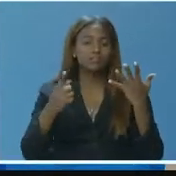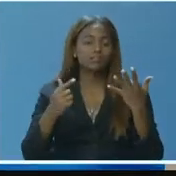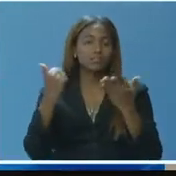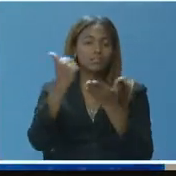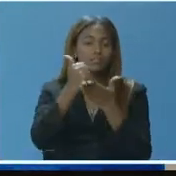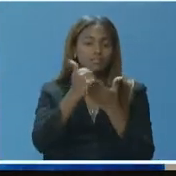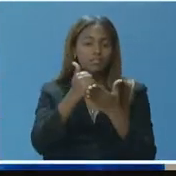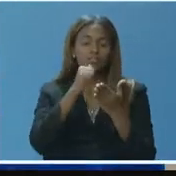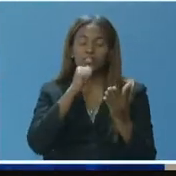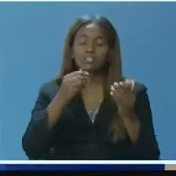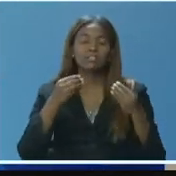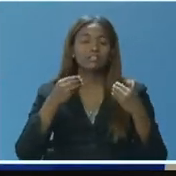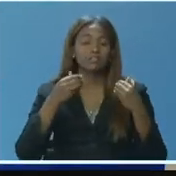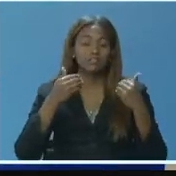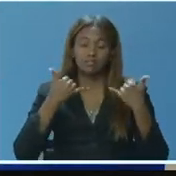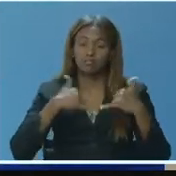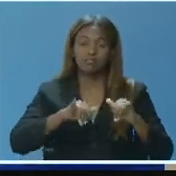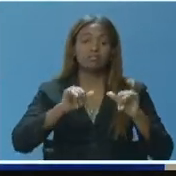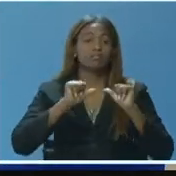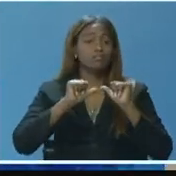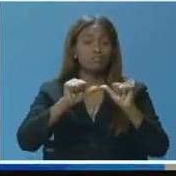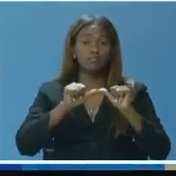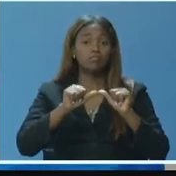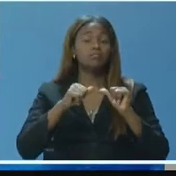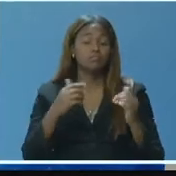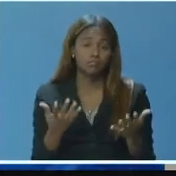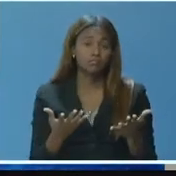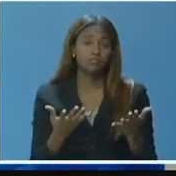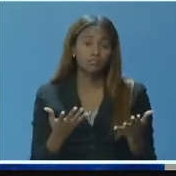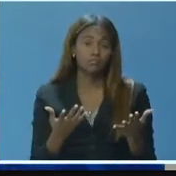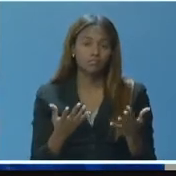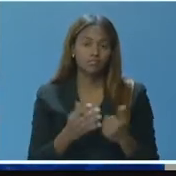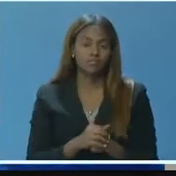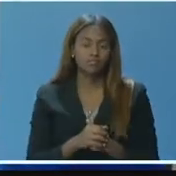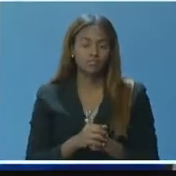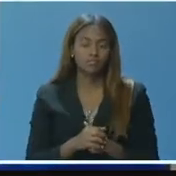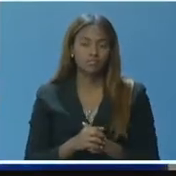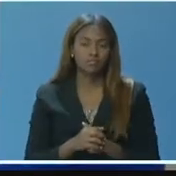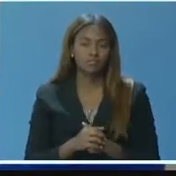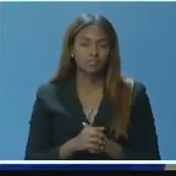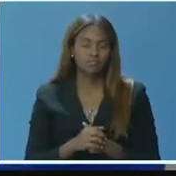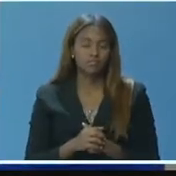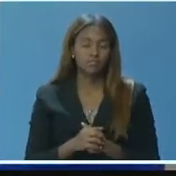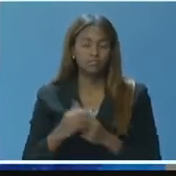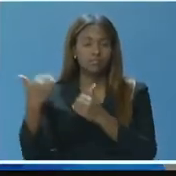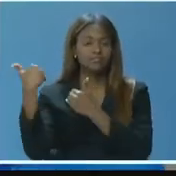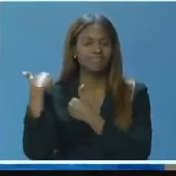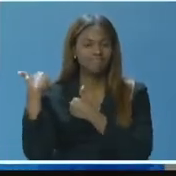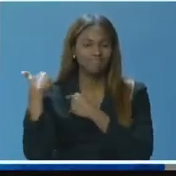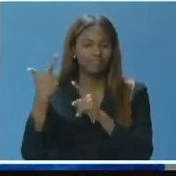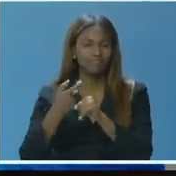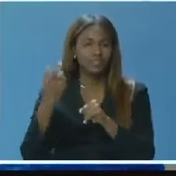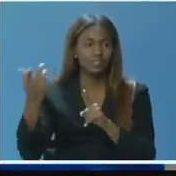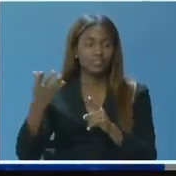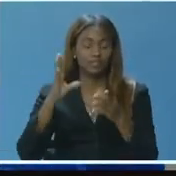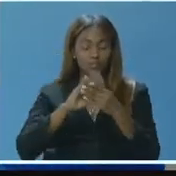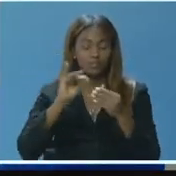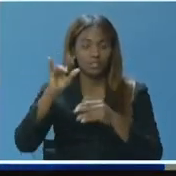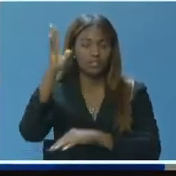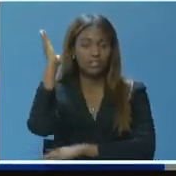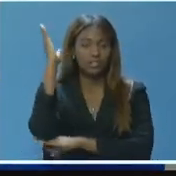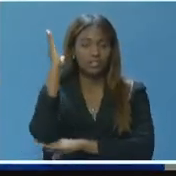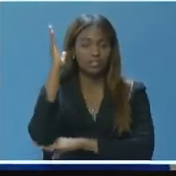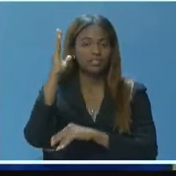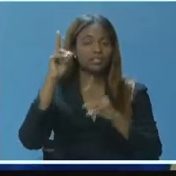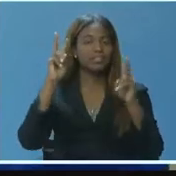un ejercicio profesional mucho más transparente y digno de la función pública. El representante del vice refirió el tema al ser